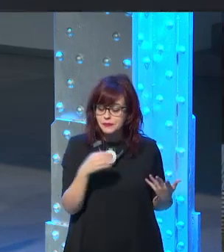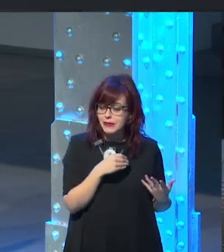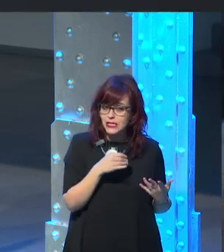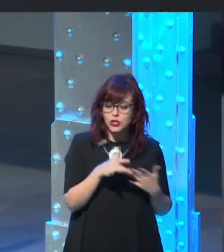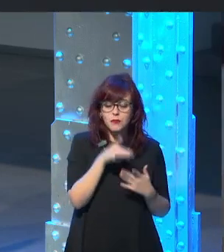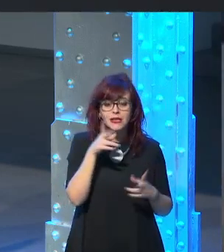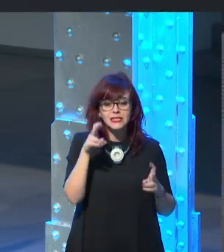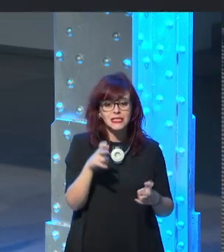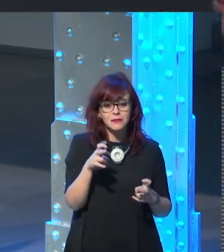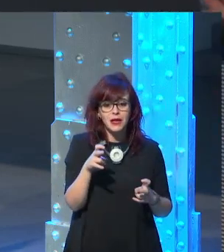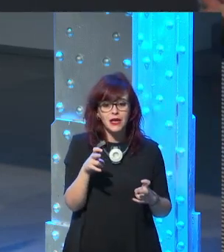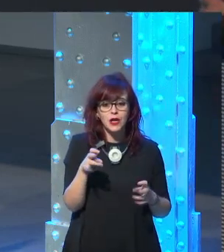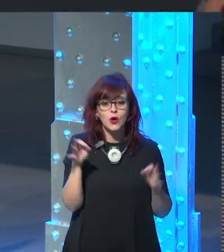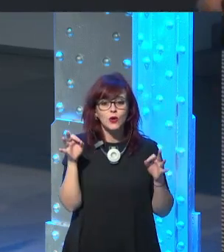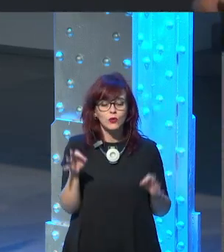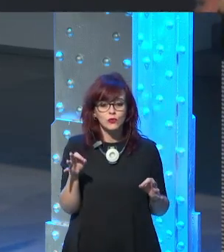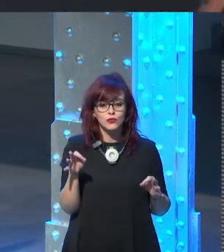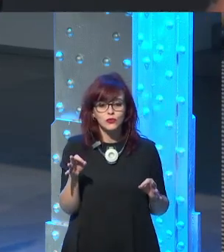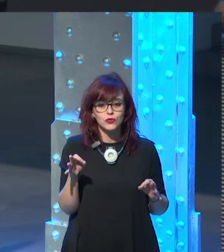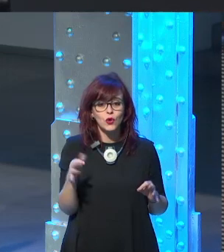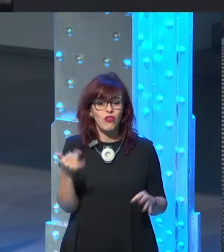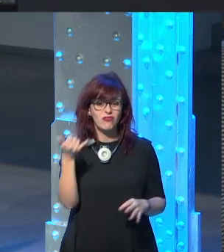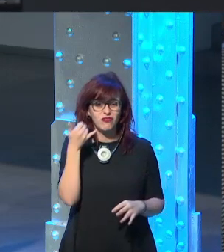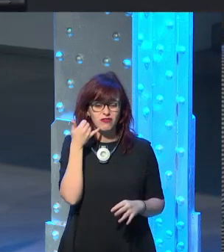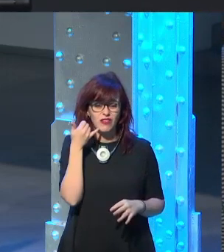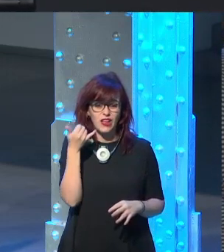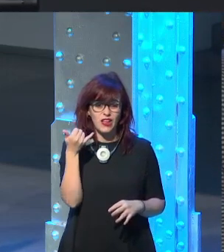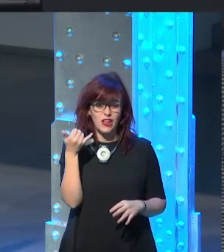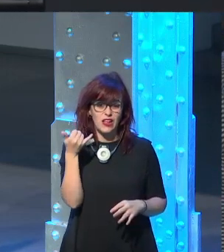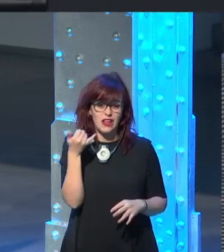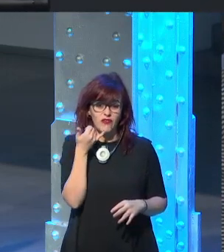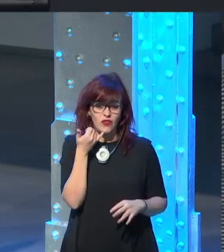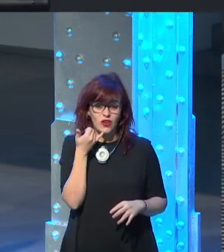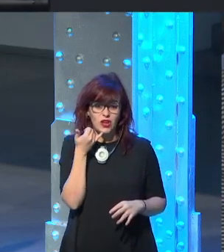Desgraciadamente, a Telefónica no les gustaría... No